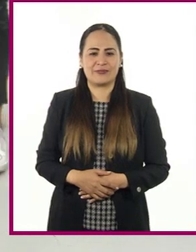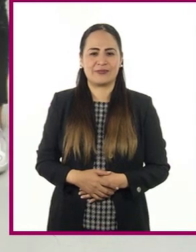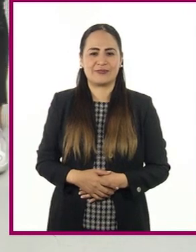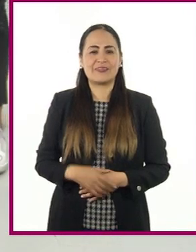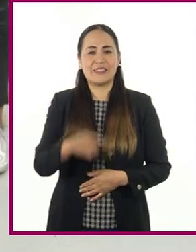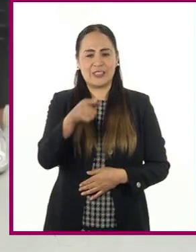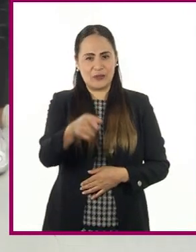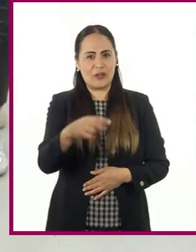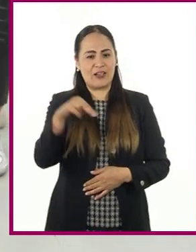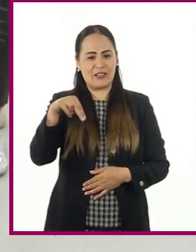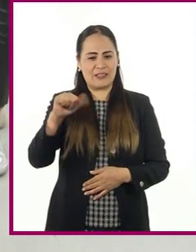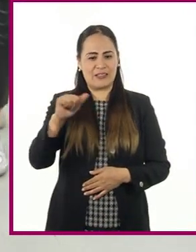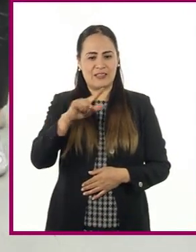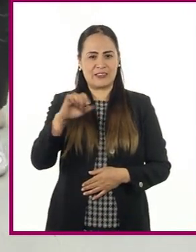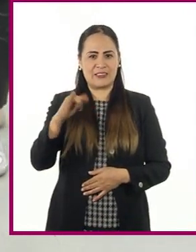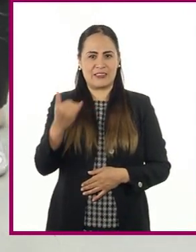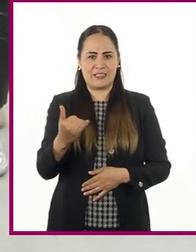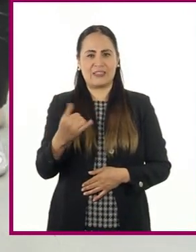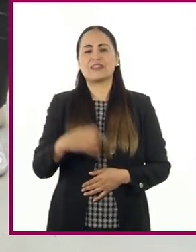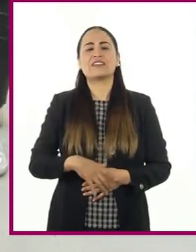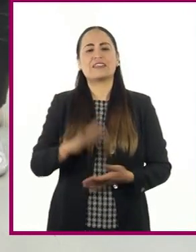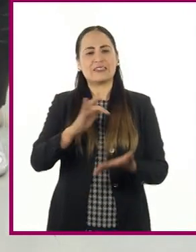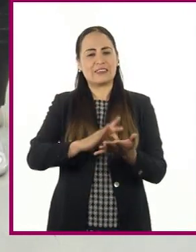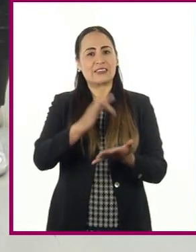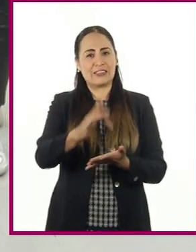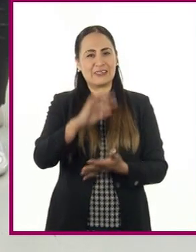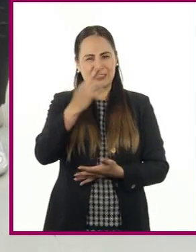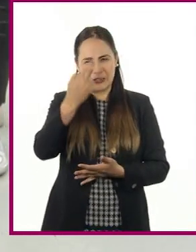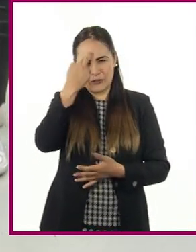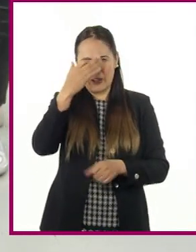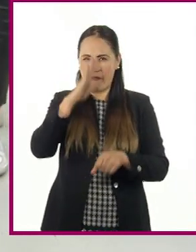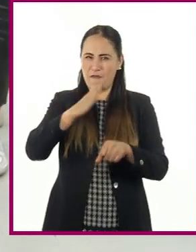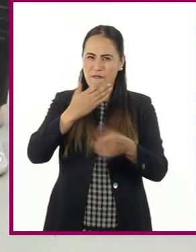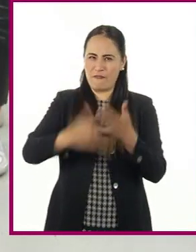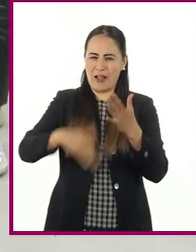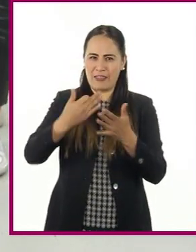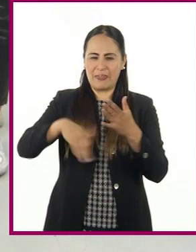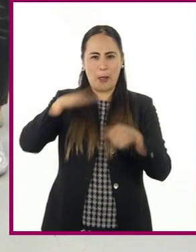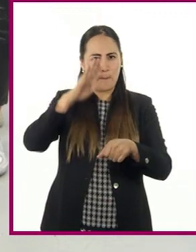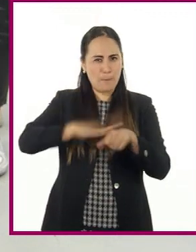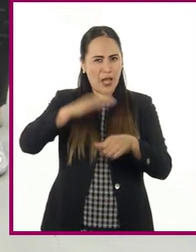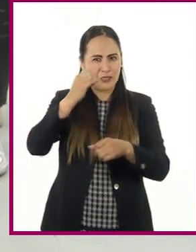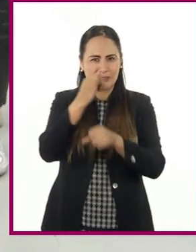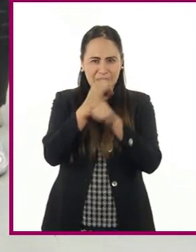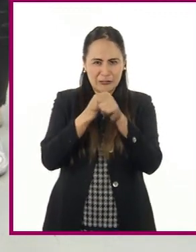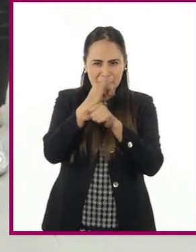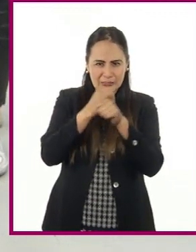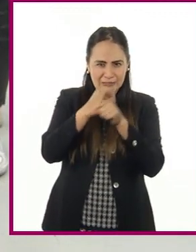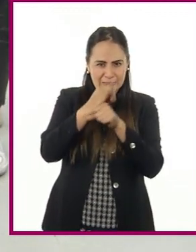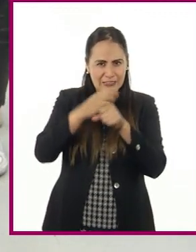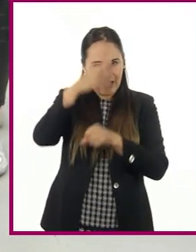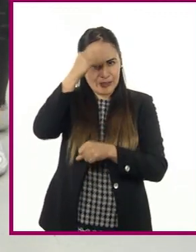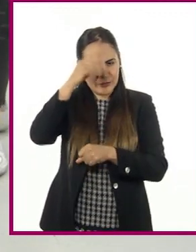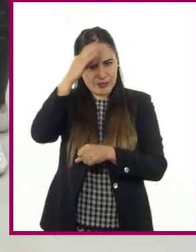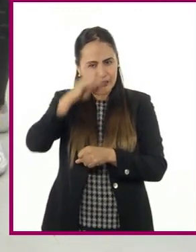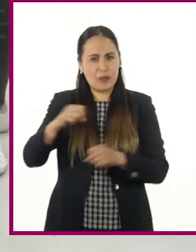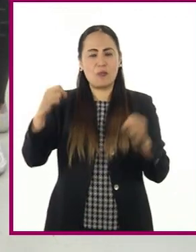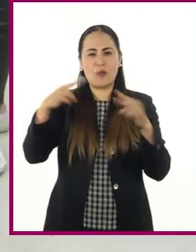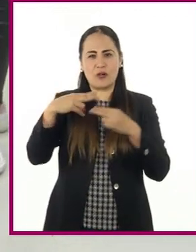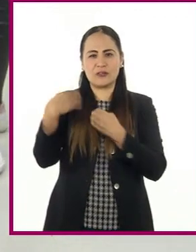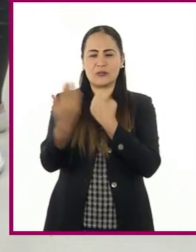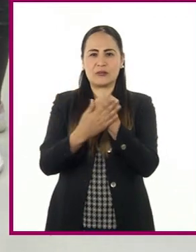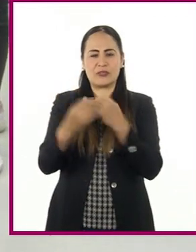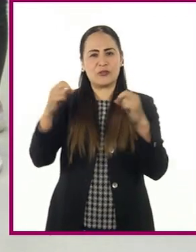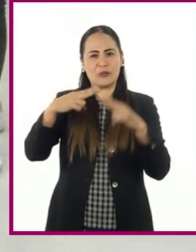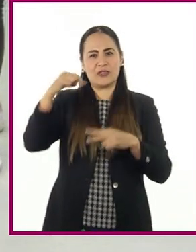gracias, maestra Nayeli. Recuerden que aún nos queda mucho por explorar y descubrir. Nos vemos la próxima semana aquí